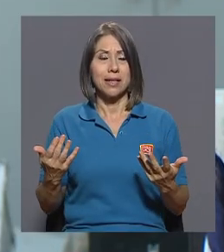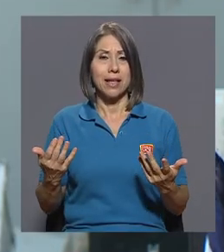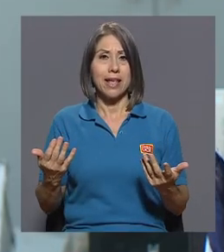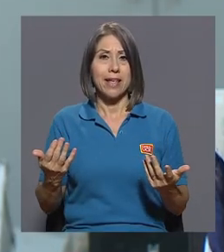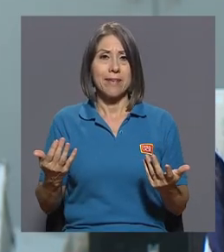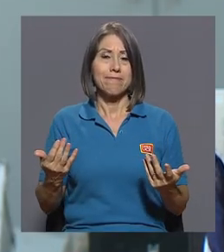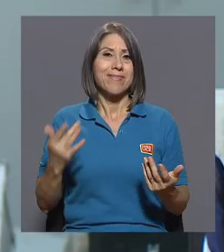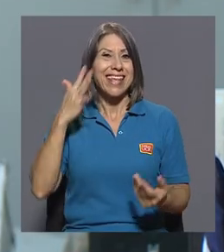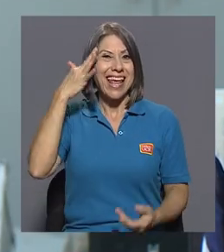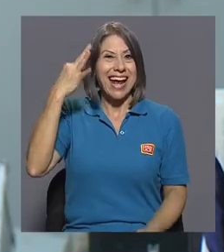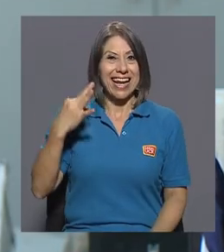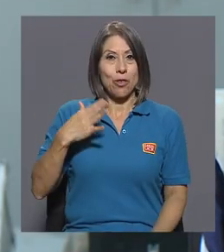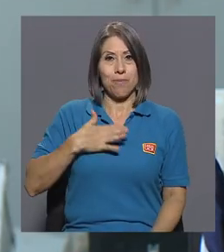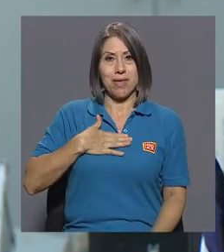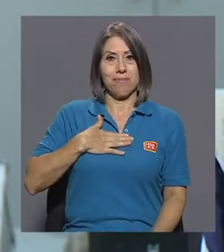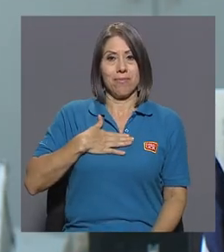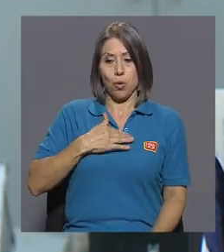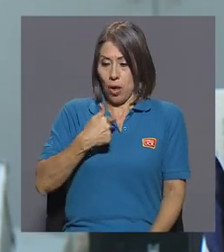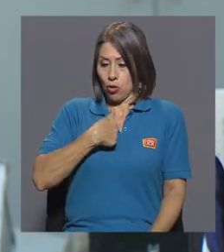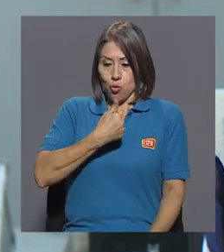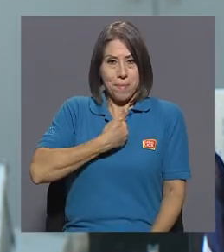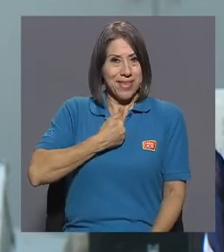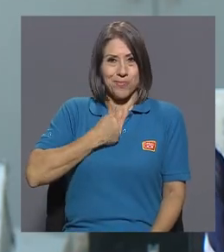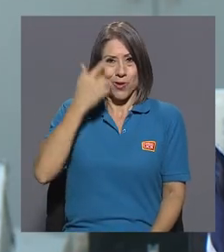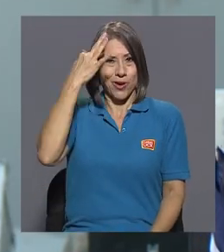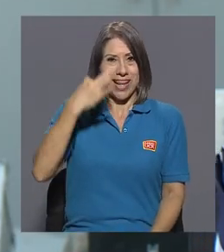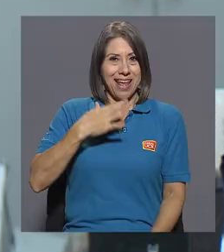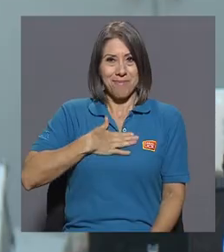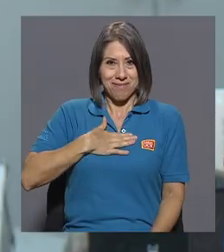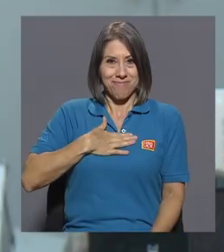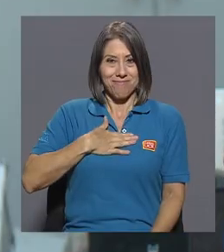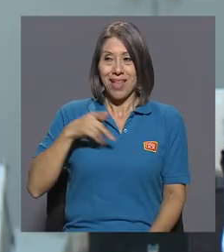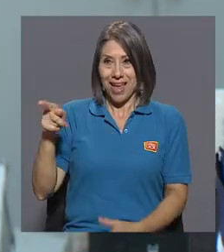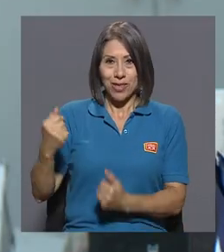creído en mí cuando yo no creía en mí, que me han dado la mano,